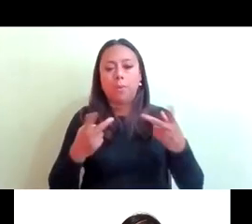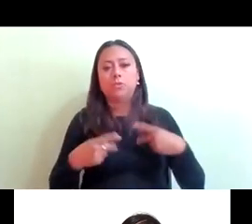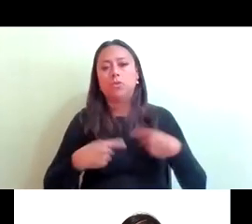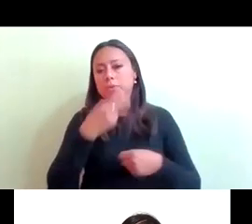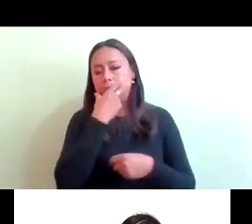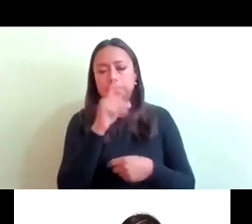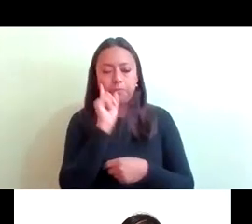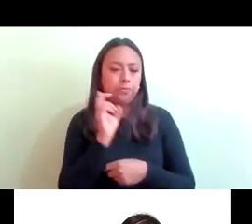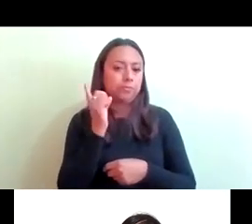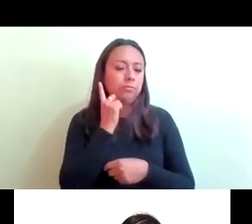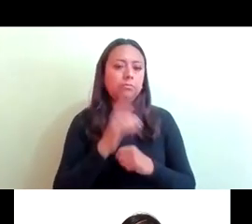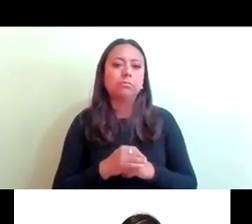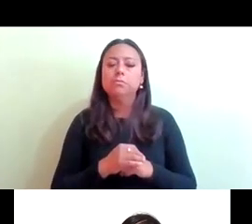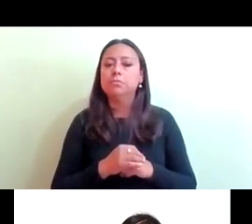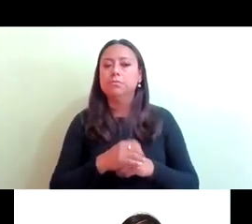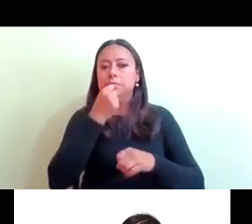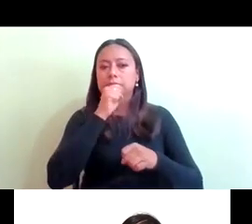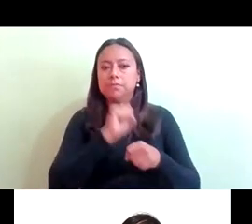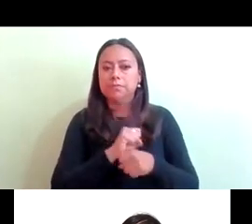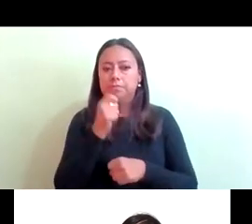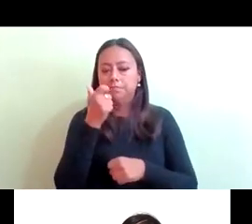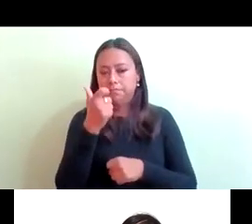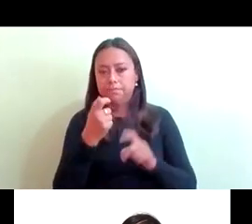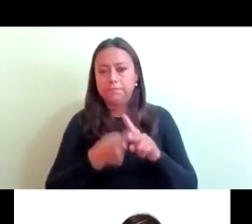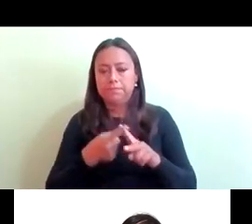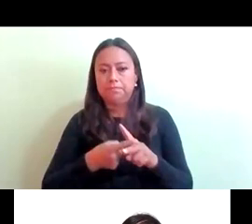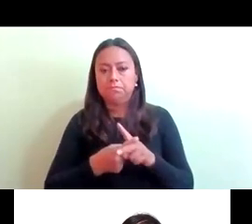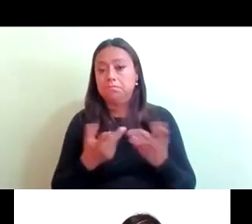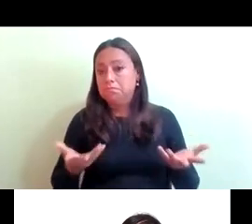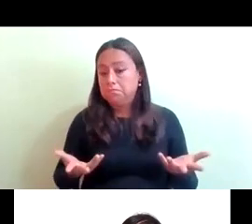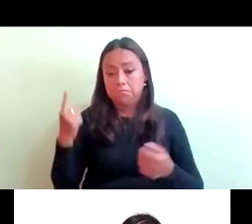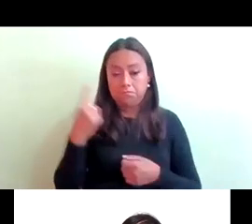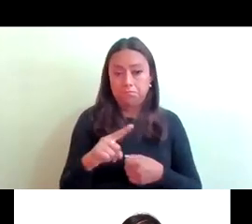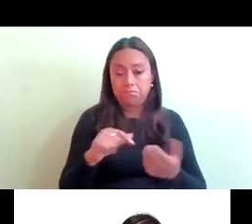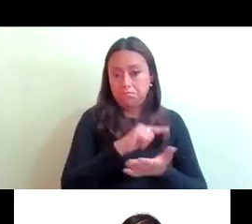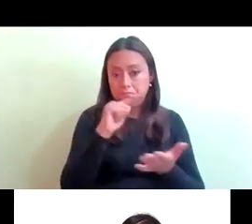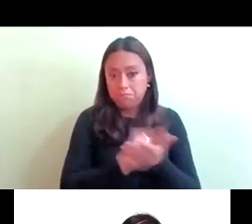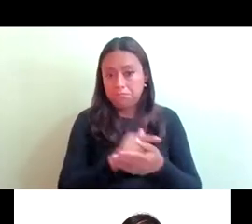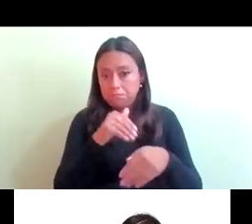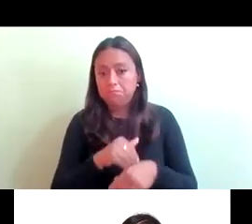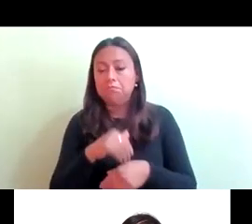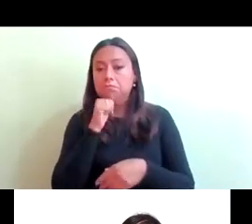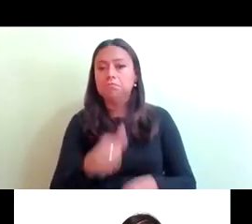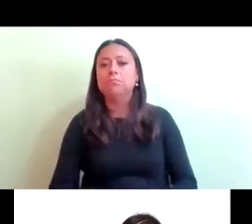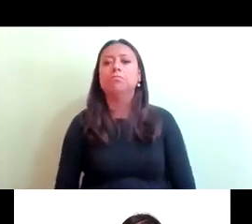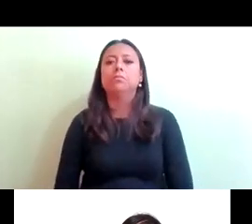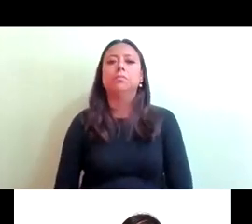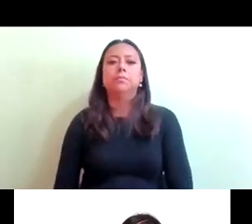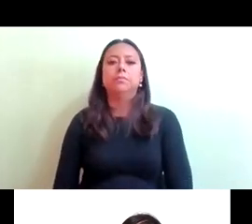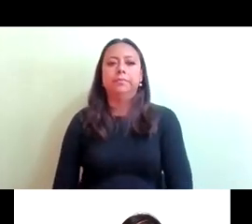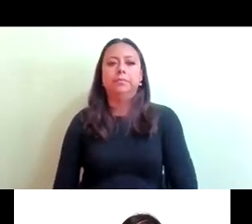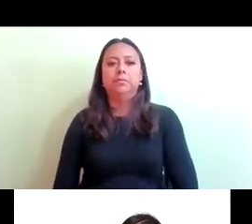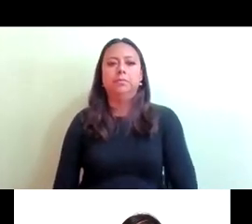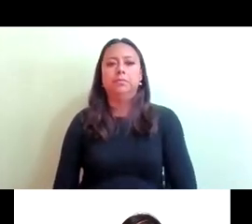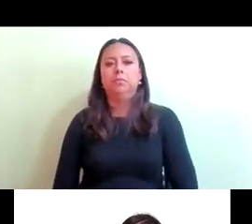los lineamientos de la Secretaría de Finanzas, sin ninguna suerte de mandato legislativo a contemplar? Sí, eso ya